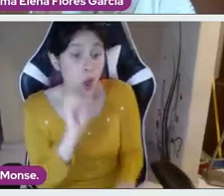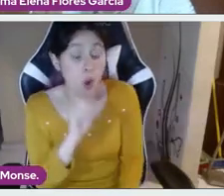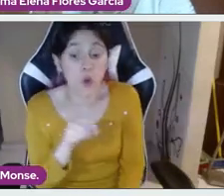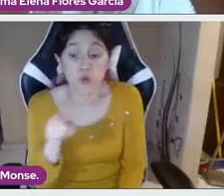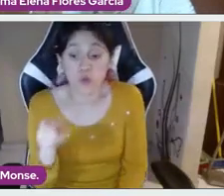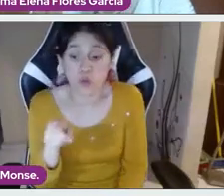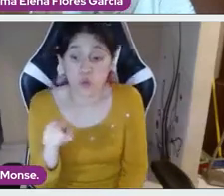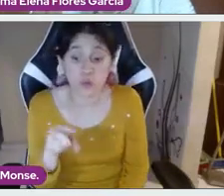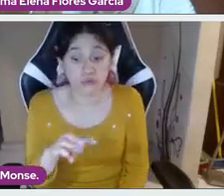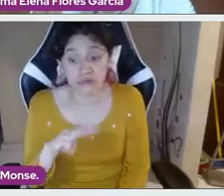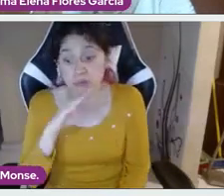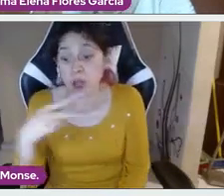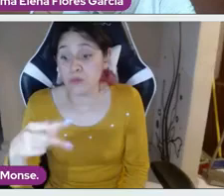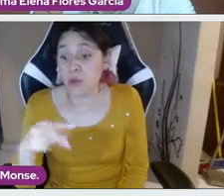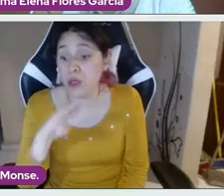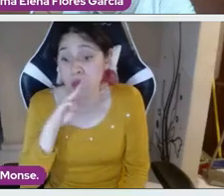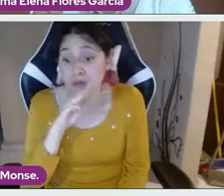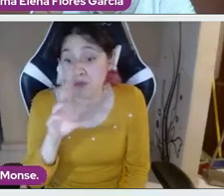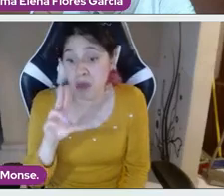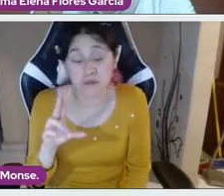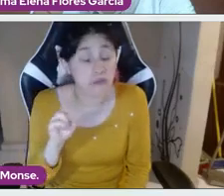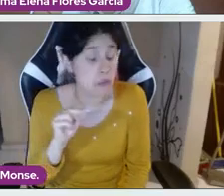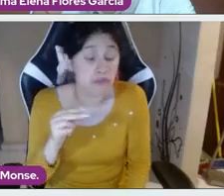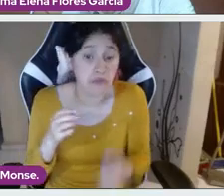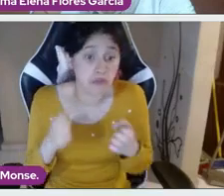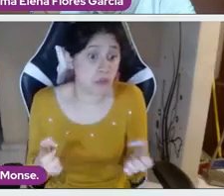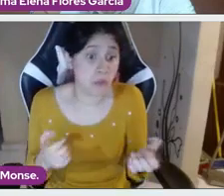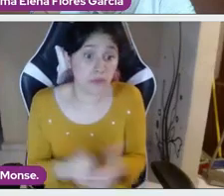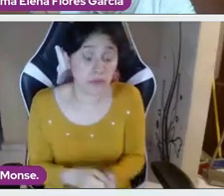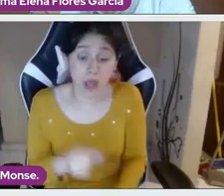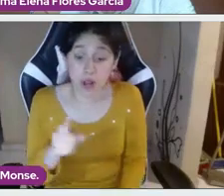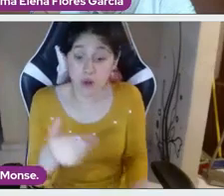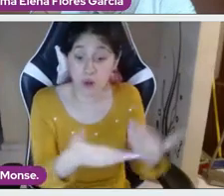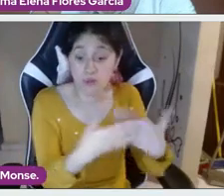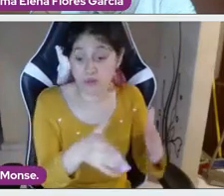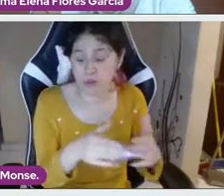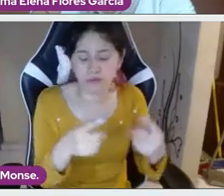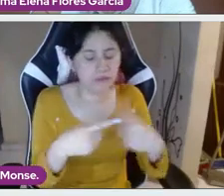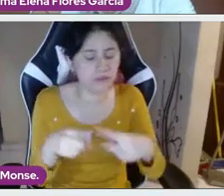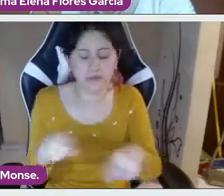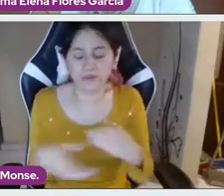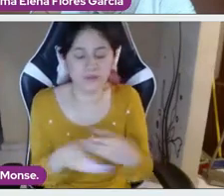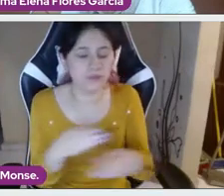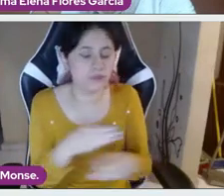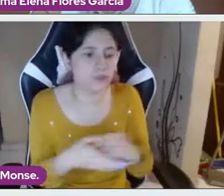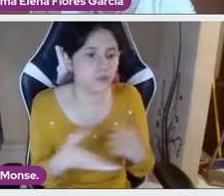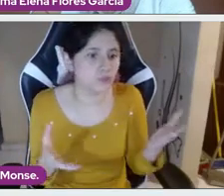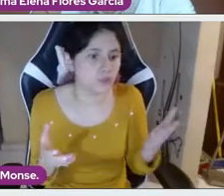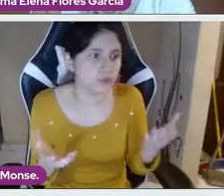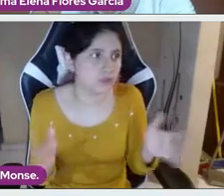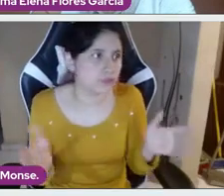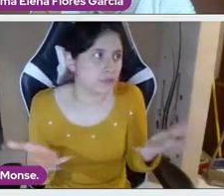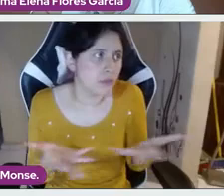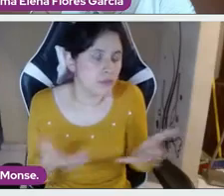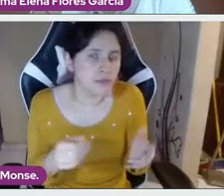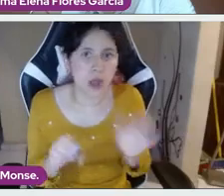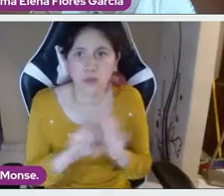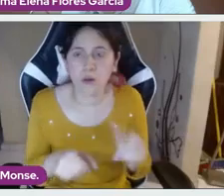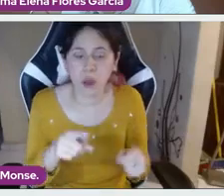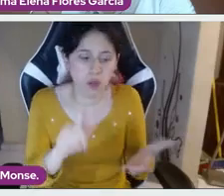quehaceres de la casa, la comida, etcétera, etcétera, ¿no? Porque pues ya no está tu mamá y te toca a ti. Entonces, también tiene que ver con eso. No